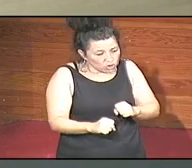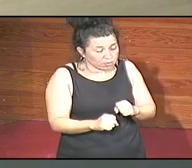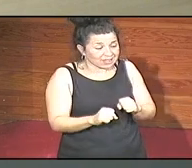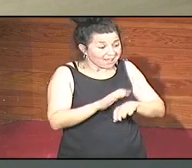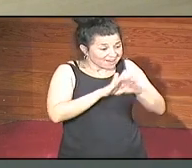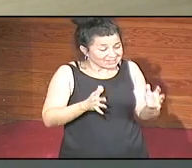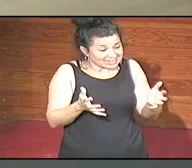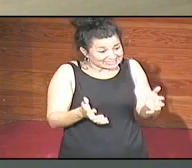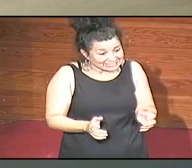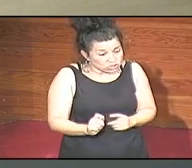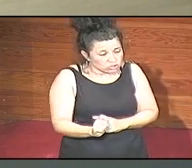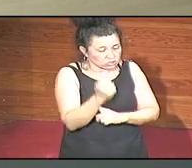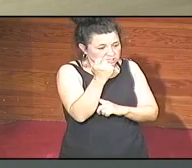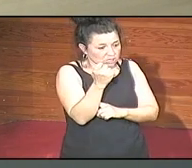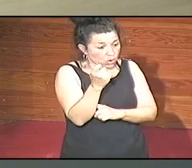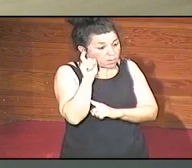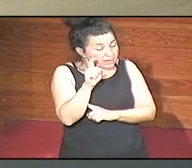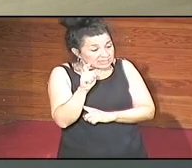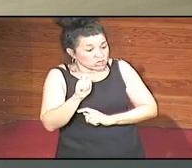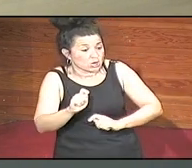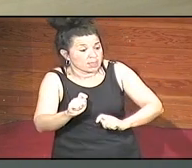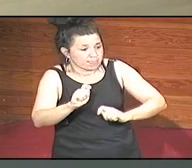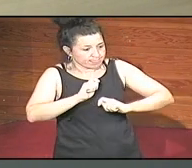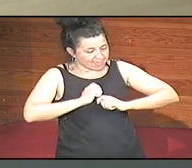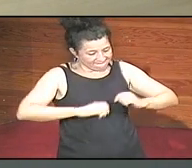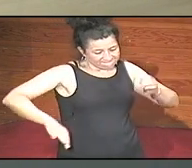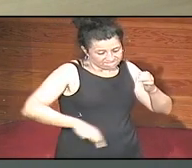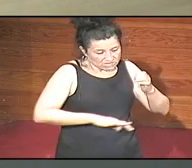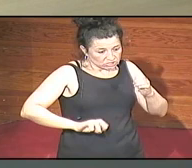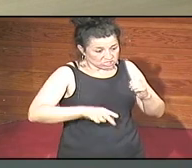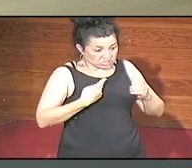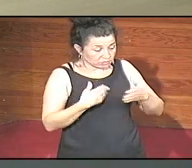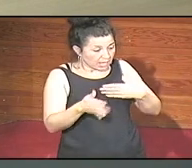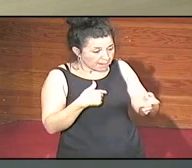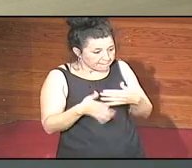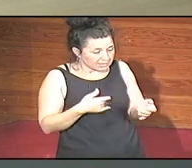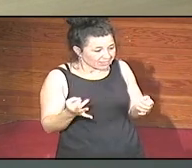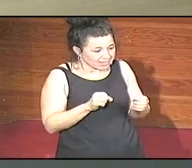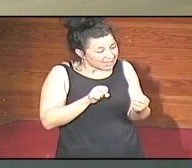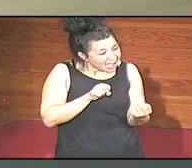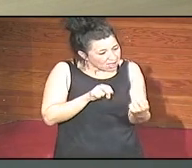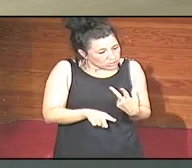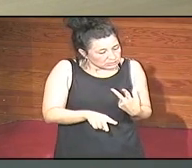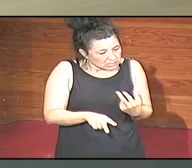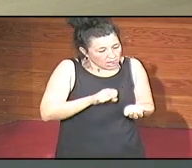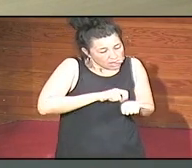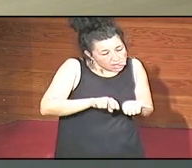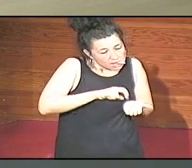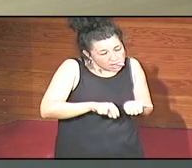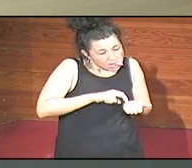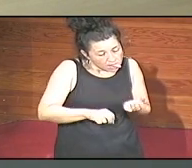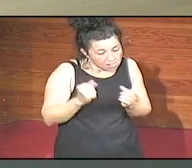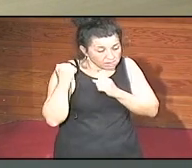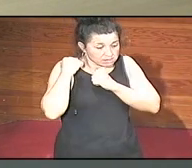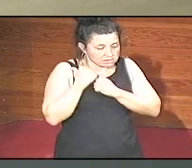le dieran un profesor un violonchelo de segunda mano tenía que ir caminando por la autopista con la con el violonchelo